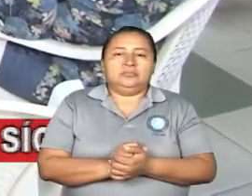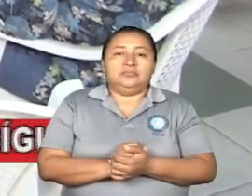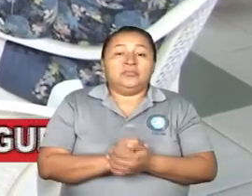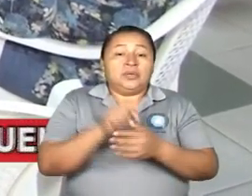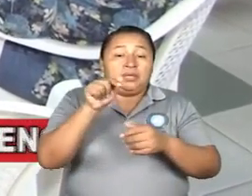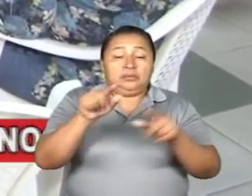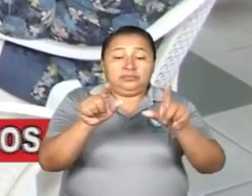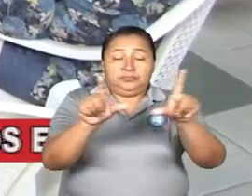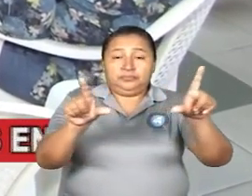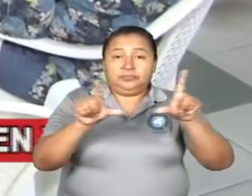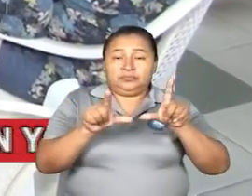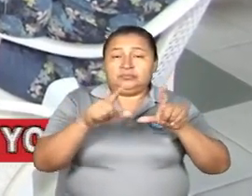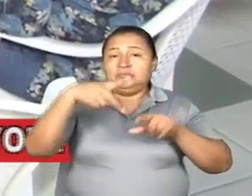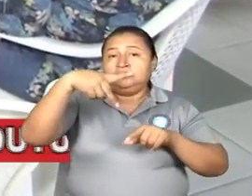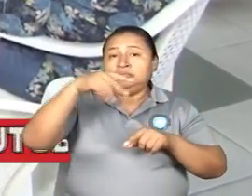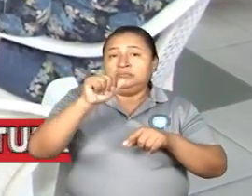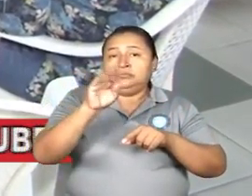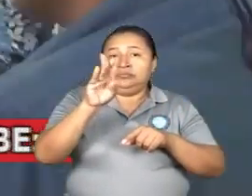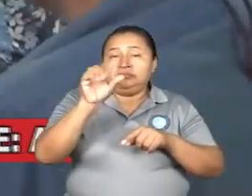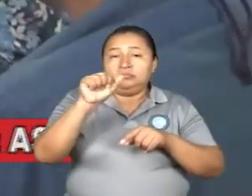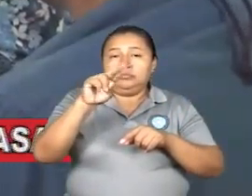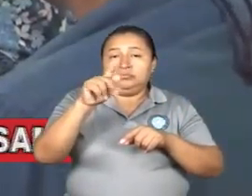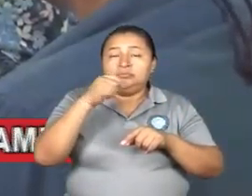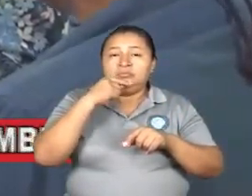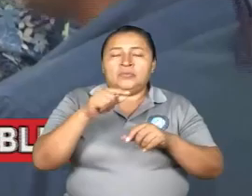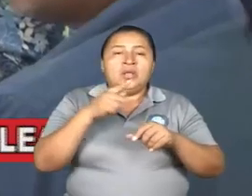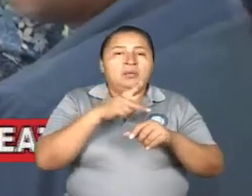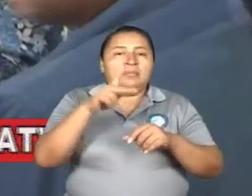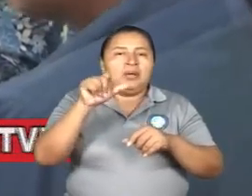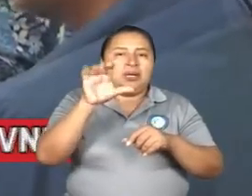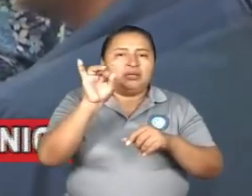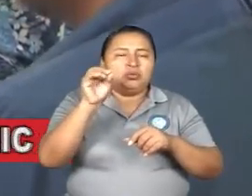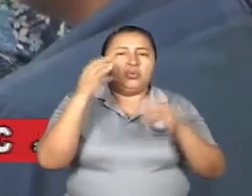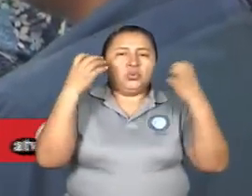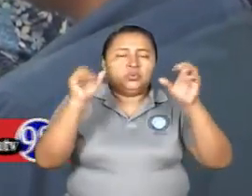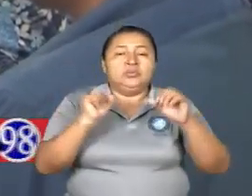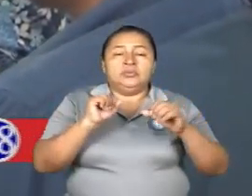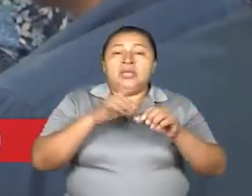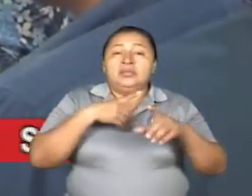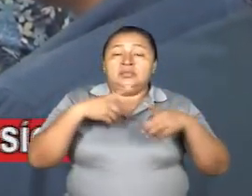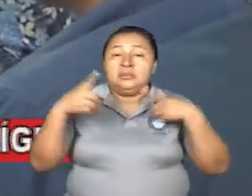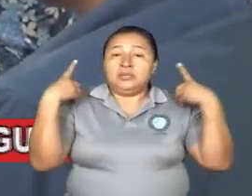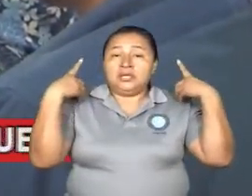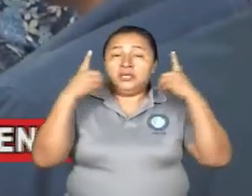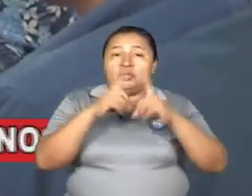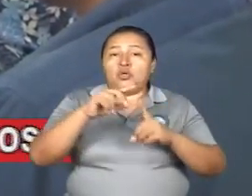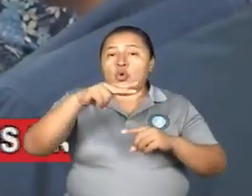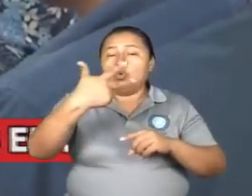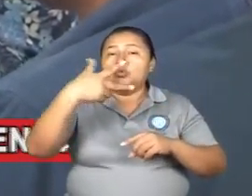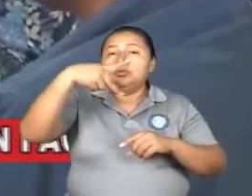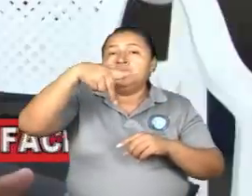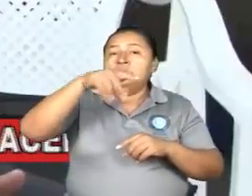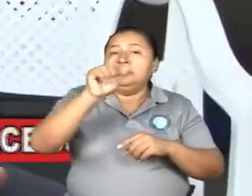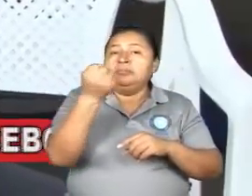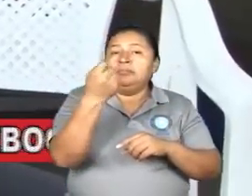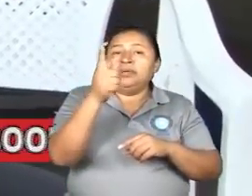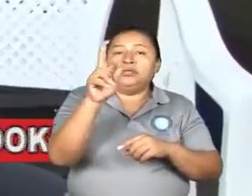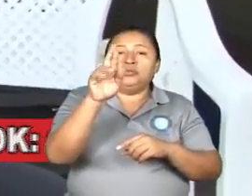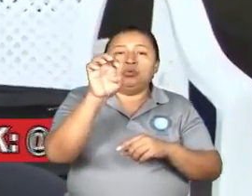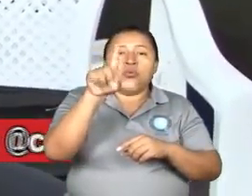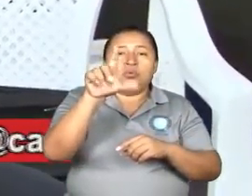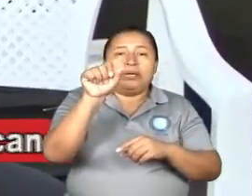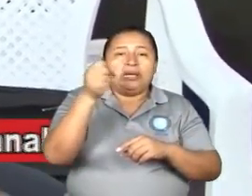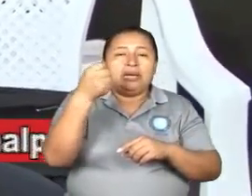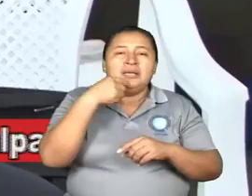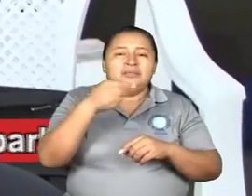En la Sala Pablo Antonio Cuadra del Palacio de la Cultura se reunieron directores de 8 pastorelas de distintos departamentos del país para